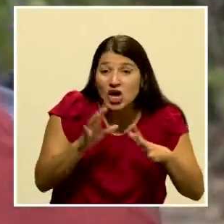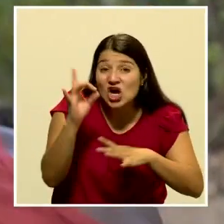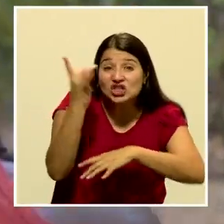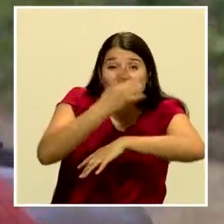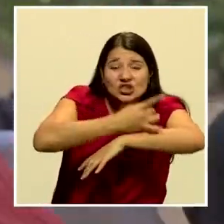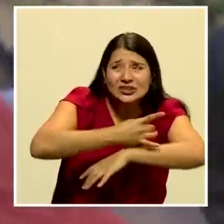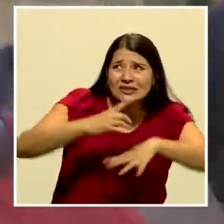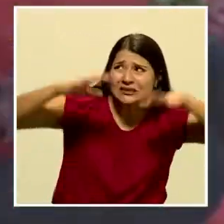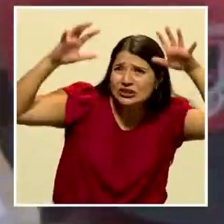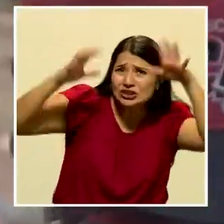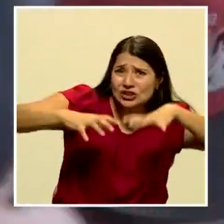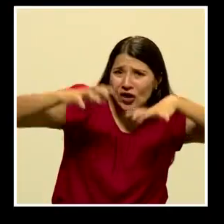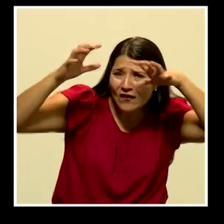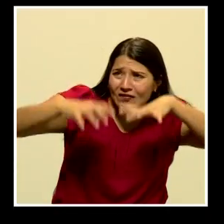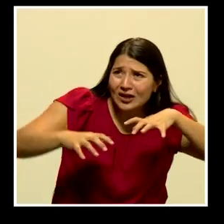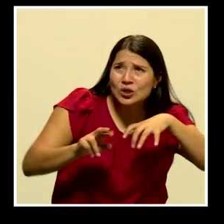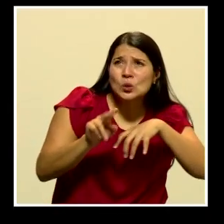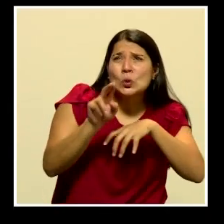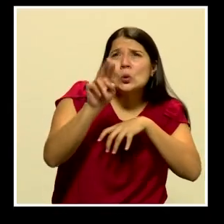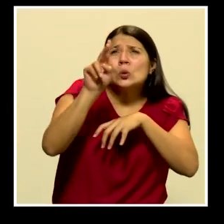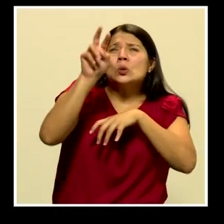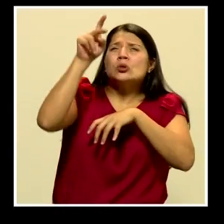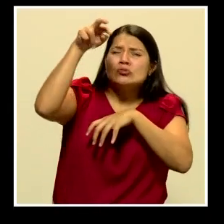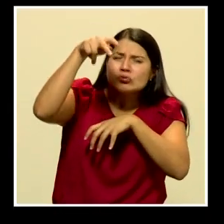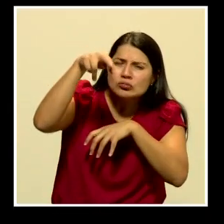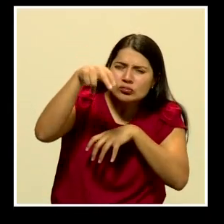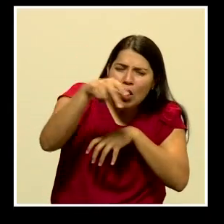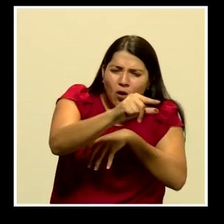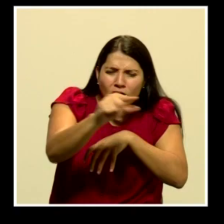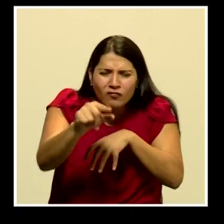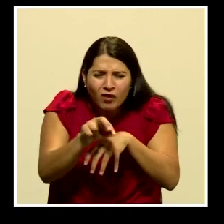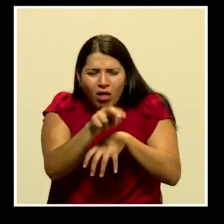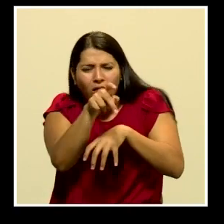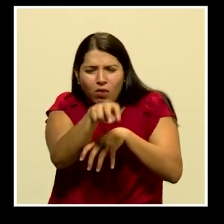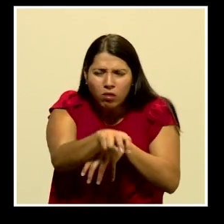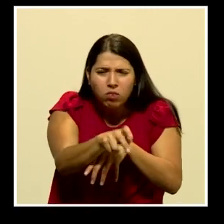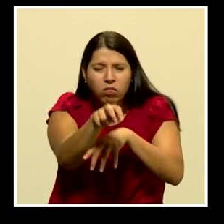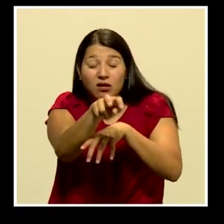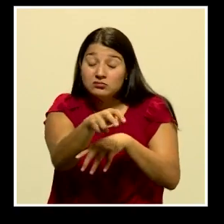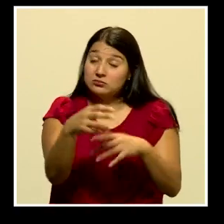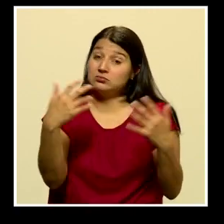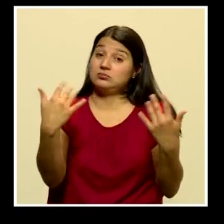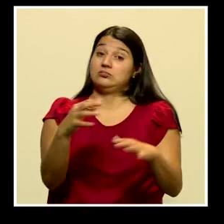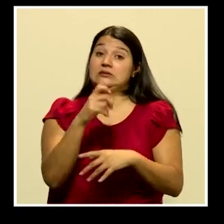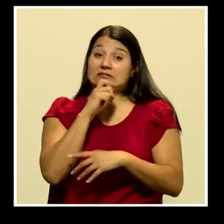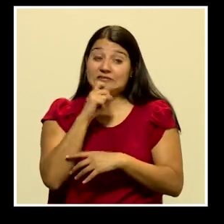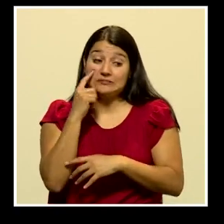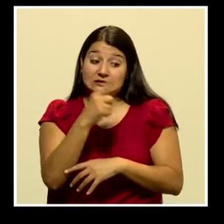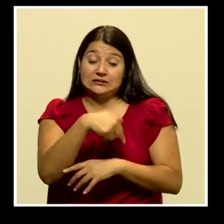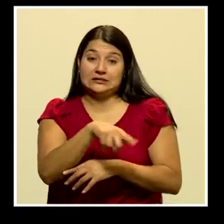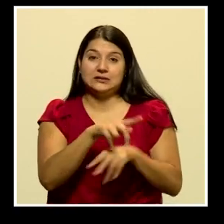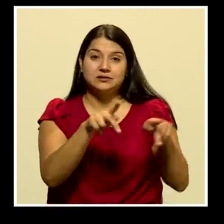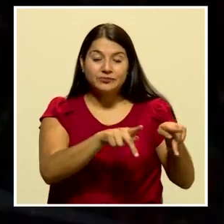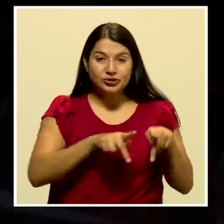lloviendo, subiendo montañas, cruzando ríos. Tiene que ser muy difícil para esas personas.